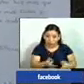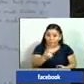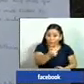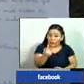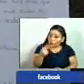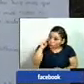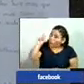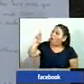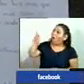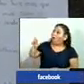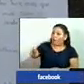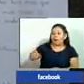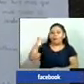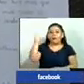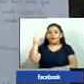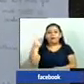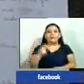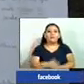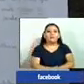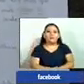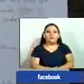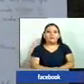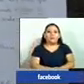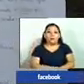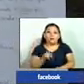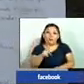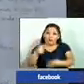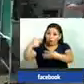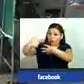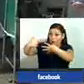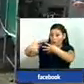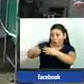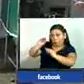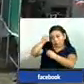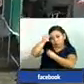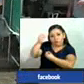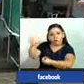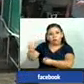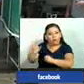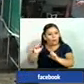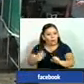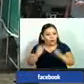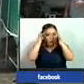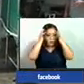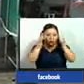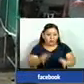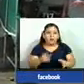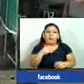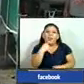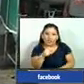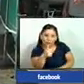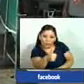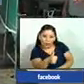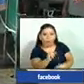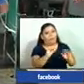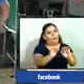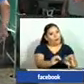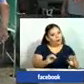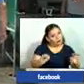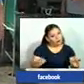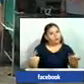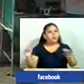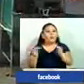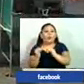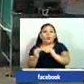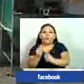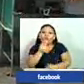ya lo esté viendo ya, también, ¿verdad? Que cante las órdenes que han dado para que tomen esa medida, pues el bien tanto como para los niños como para los